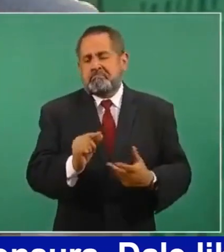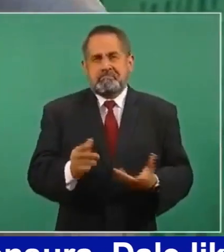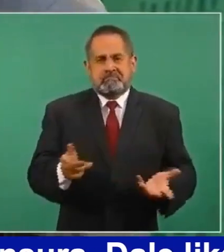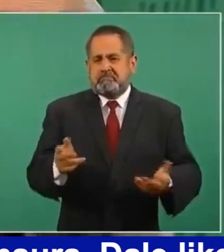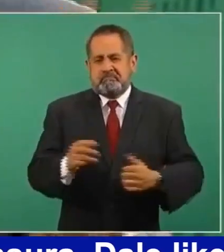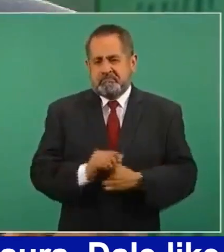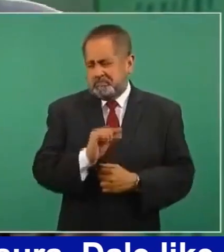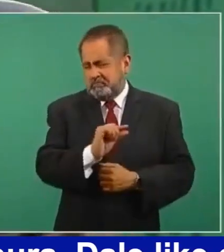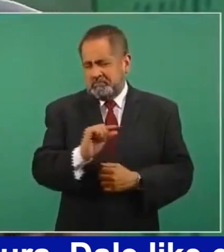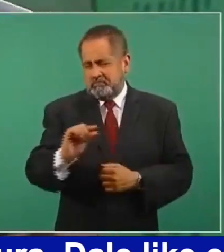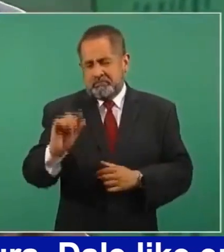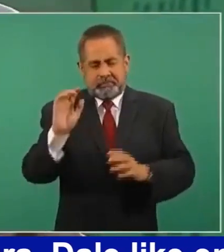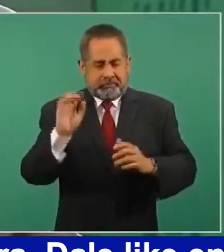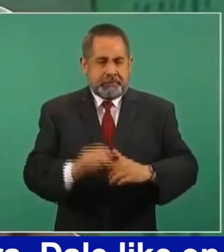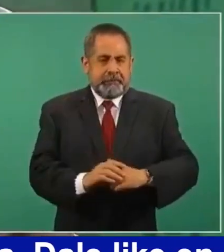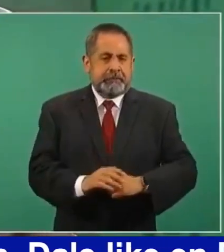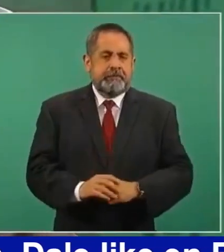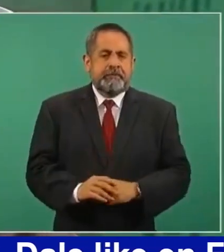muy poquitos.